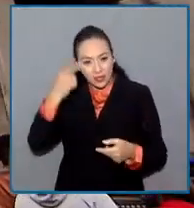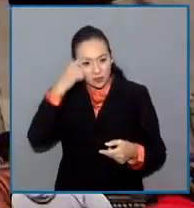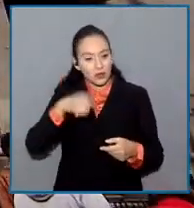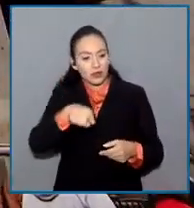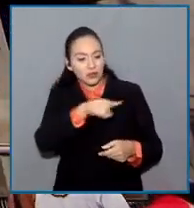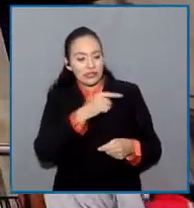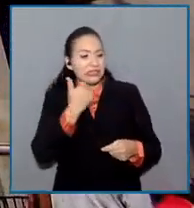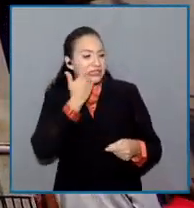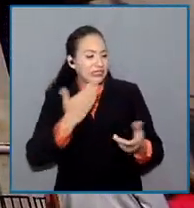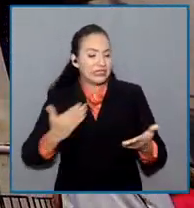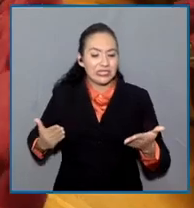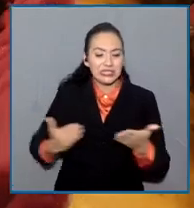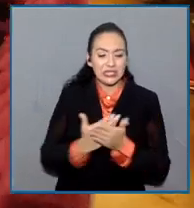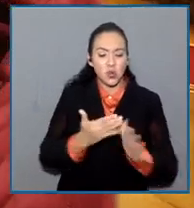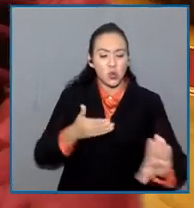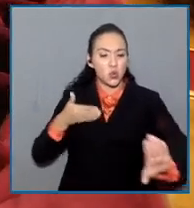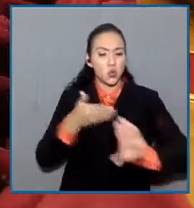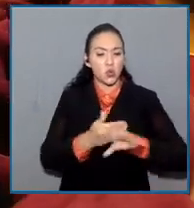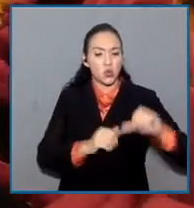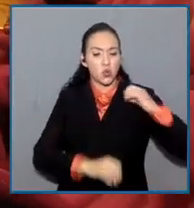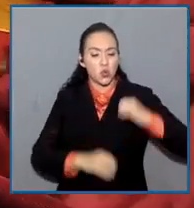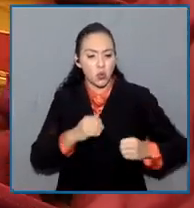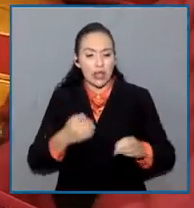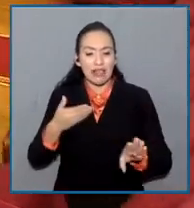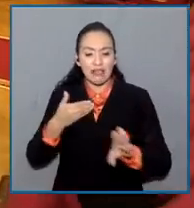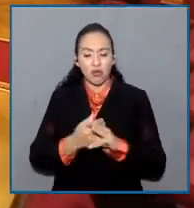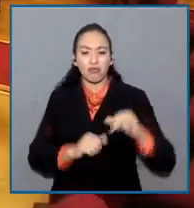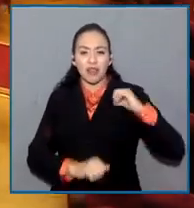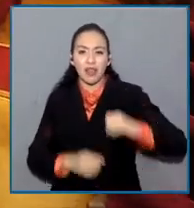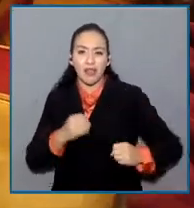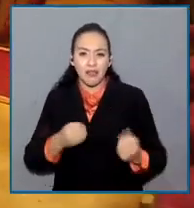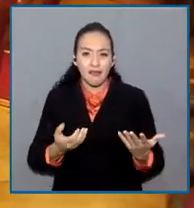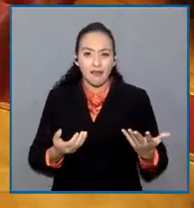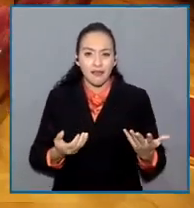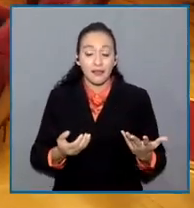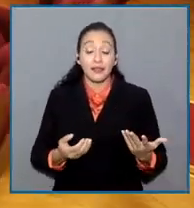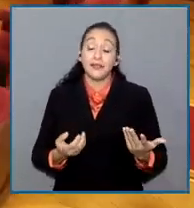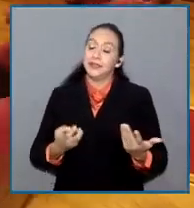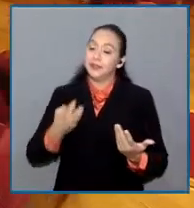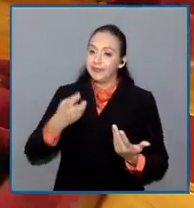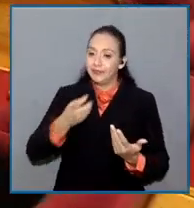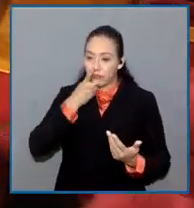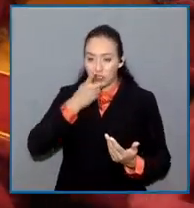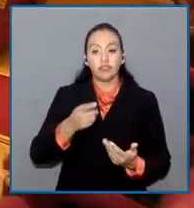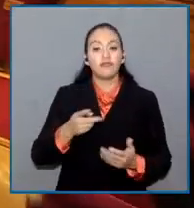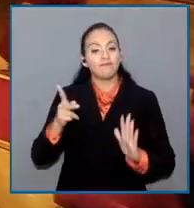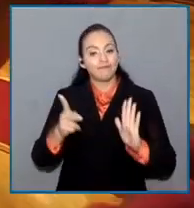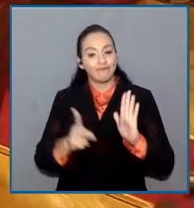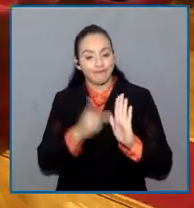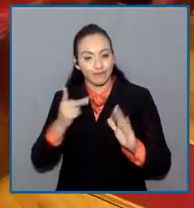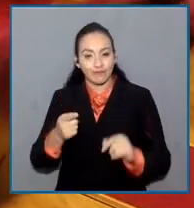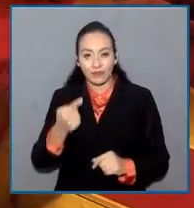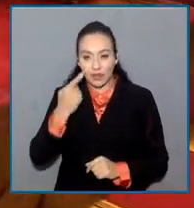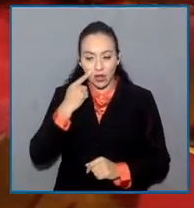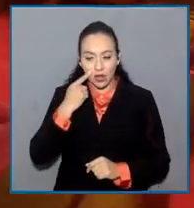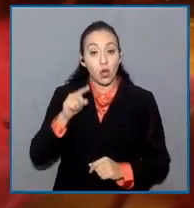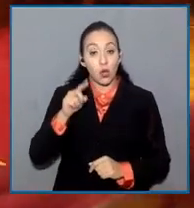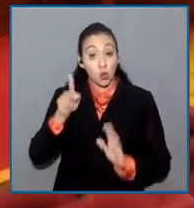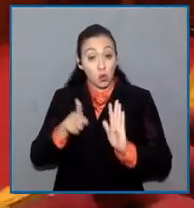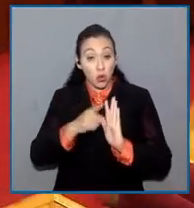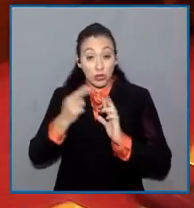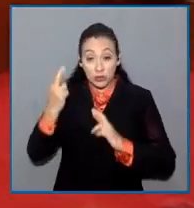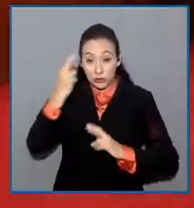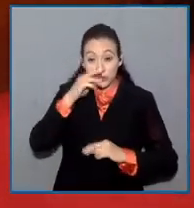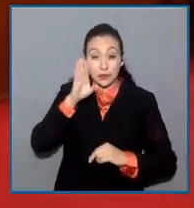las relaciones entre los poderes de la Unión. Por ello, insistió, no habrá análisis del régimen para ministras y ministros